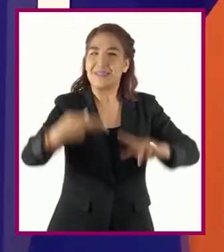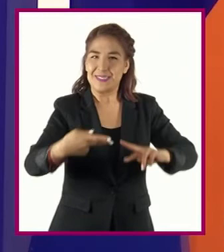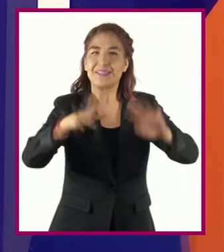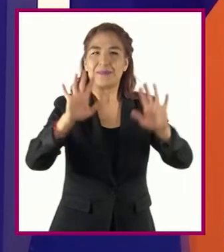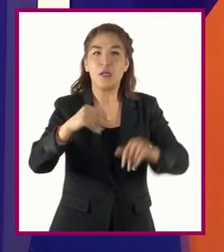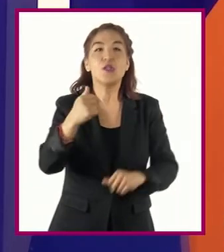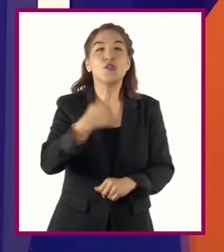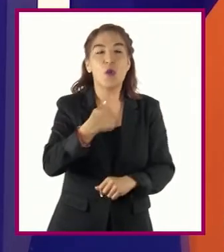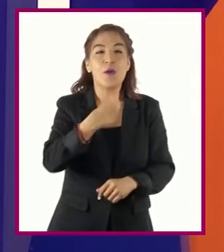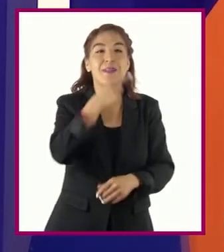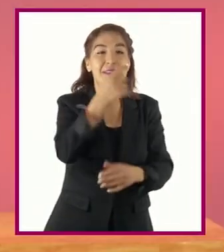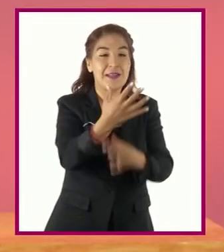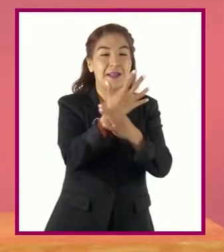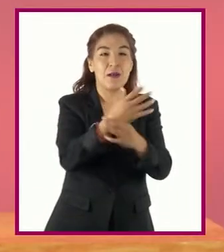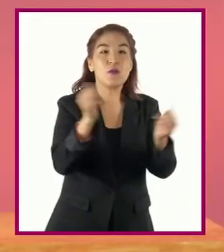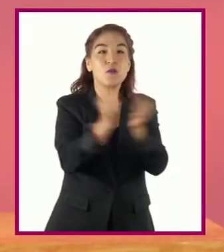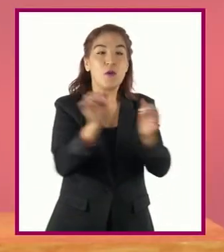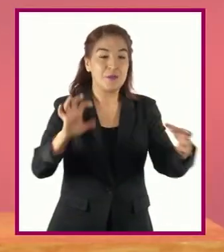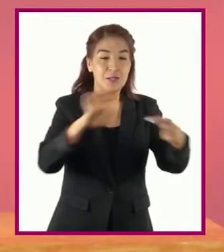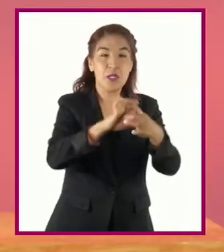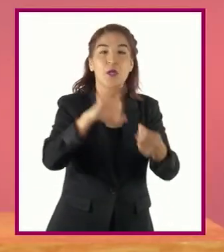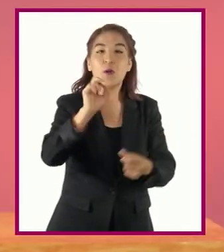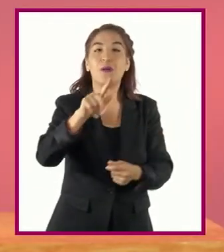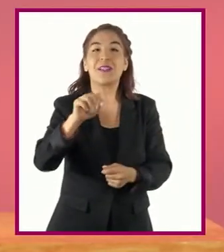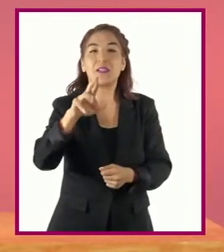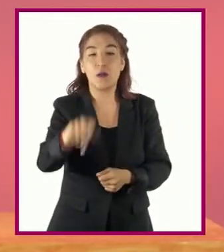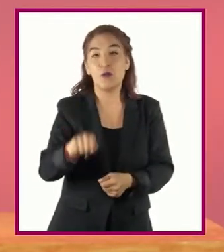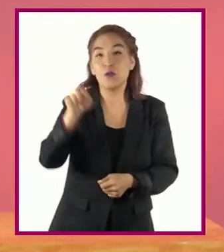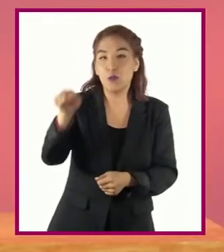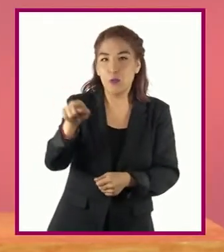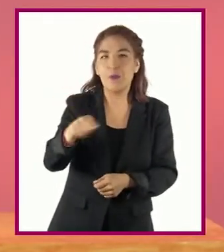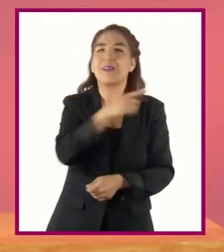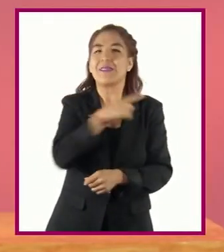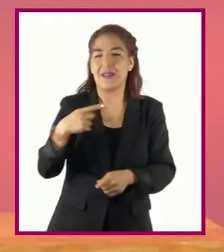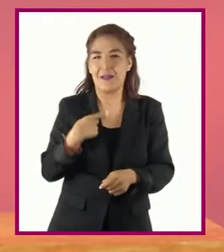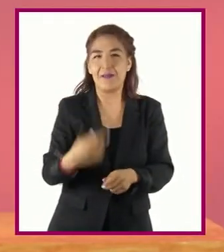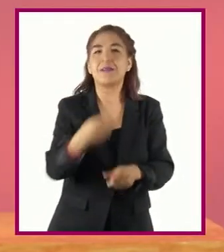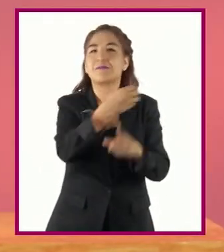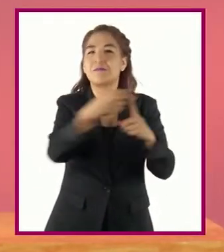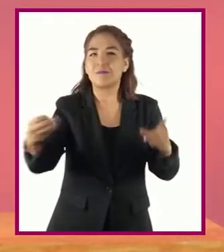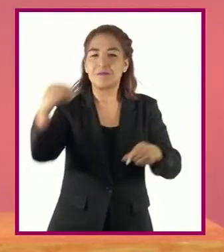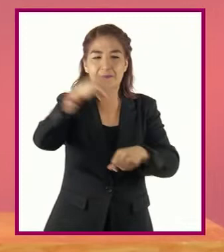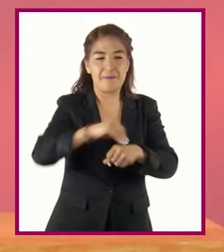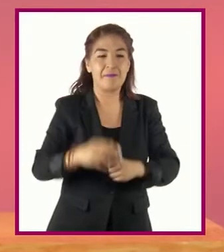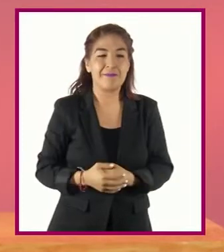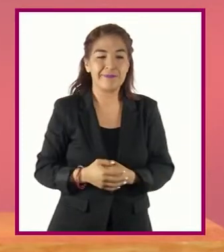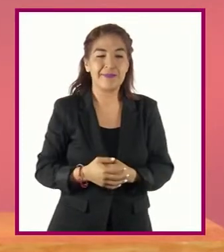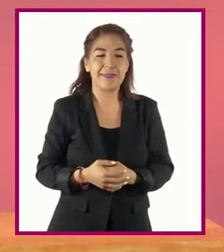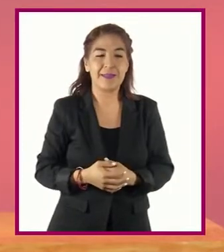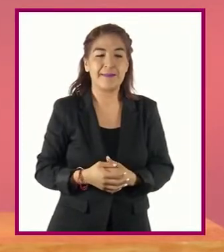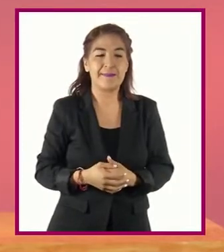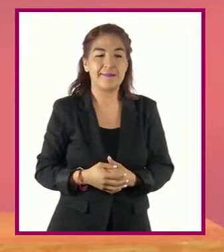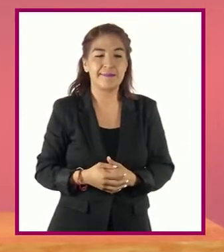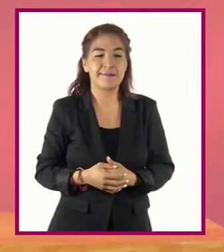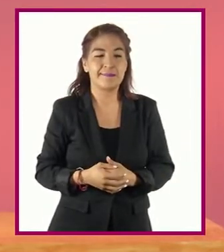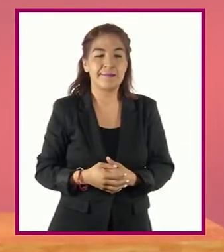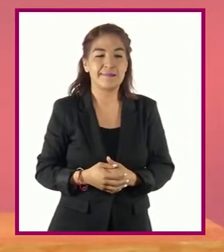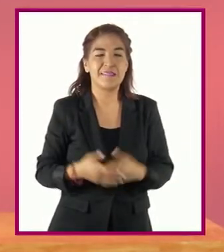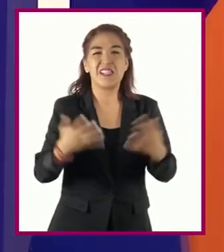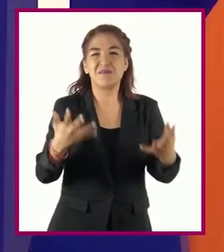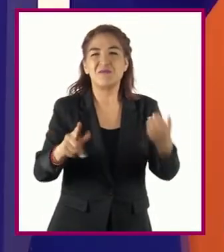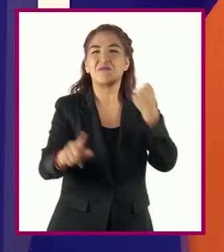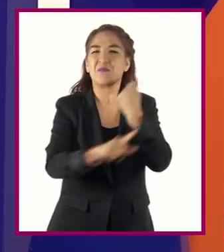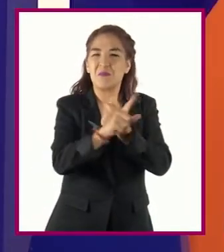Yo digo la frase con el conector y ustedes complementan. A pesar de los malos